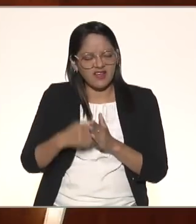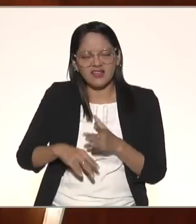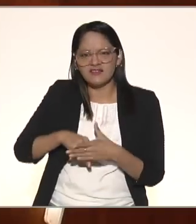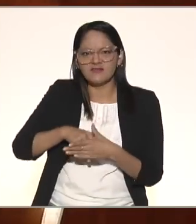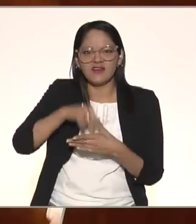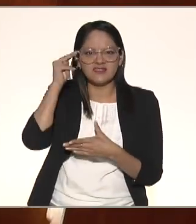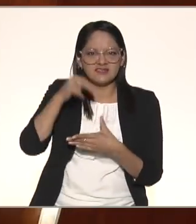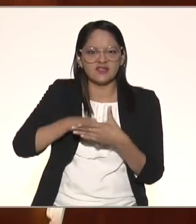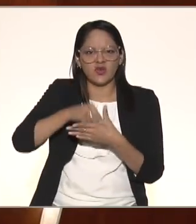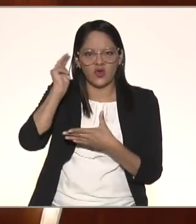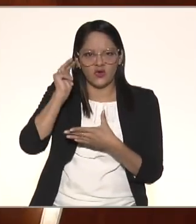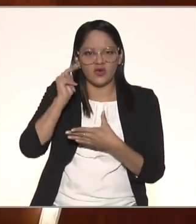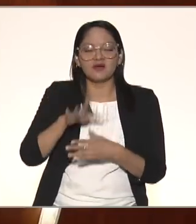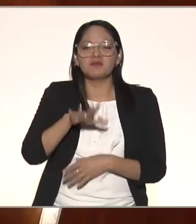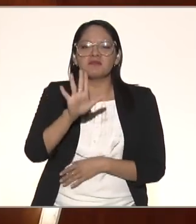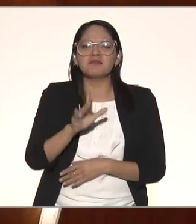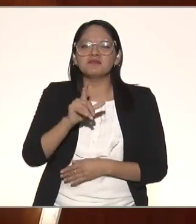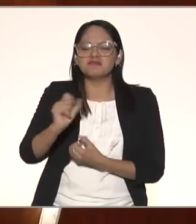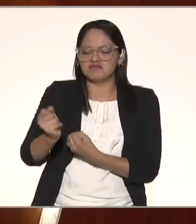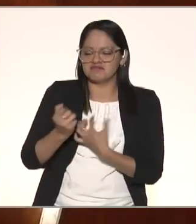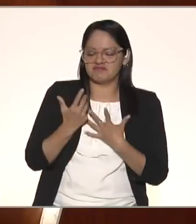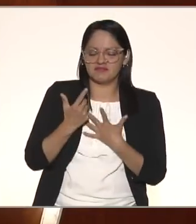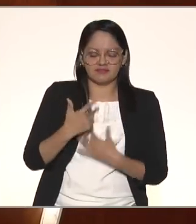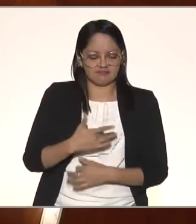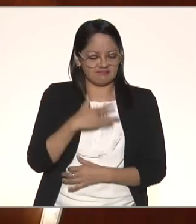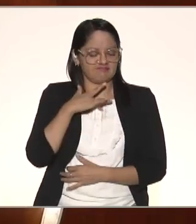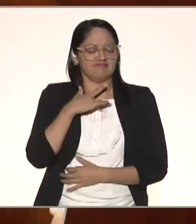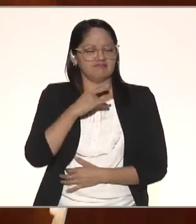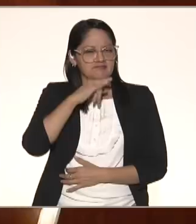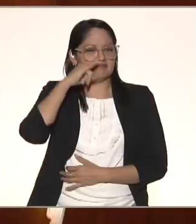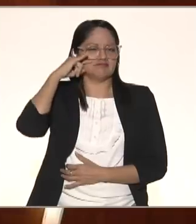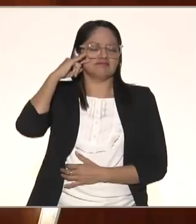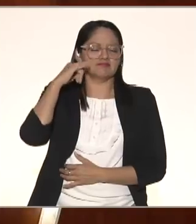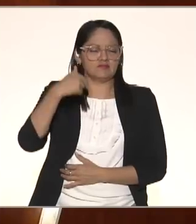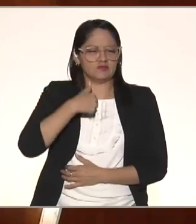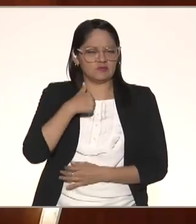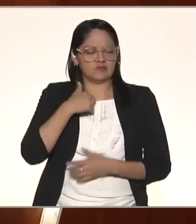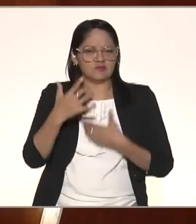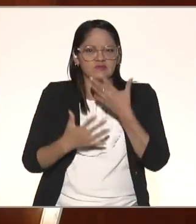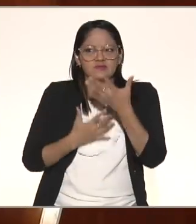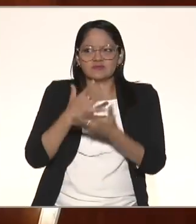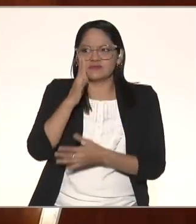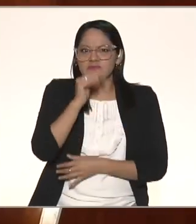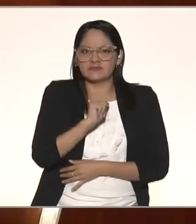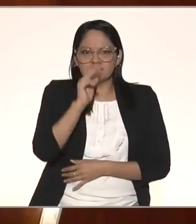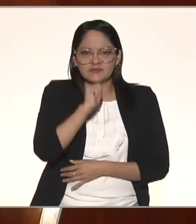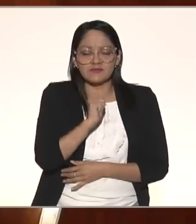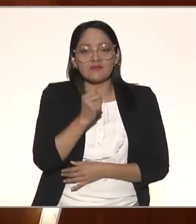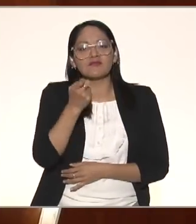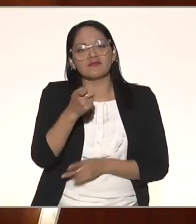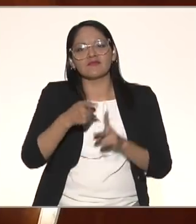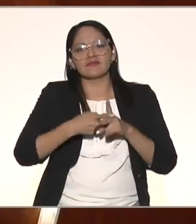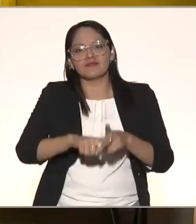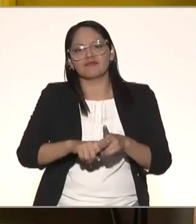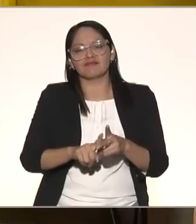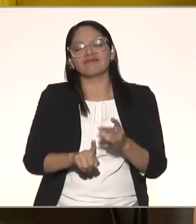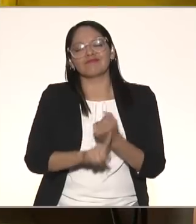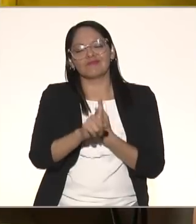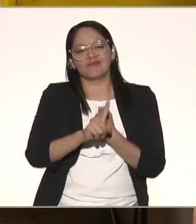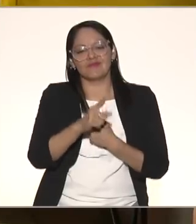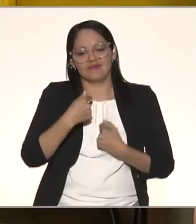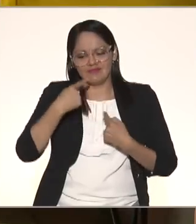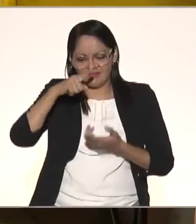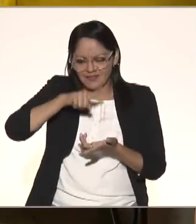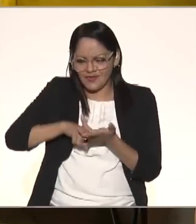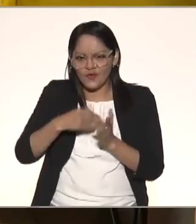Esta huella de abandono, mientras no la podamos resolver, vamos a seguir teniendo esta carencia, vamos a